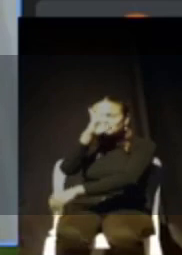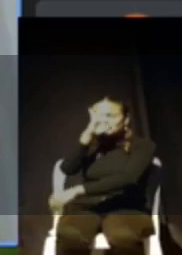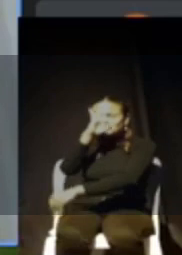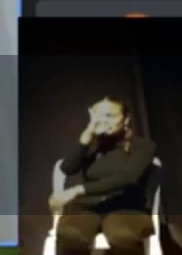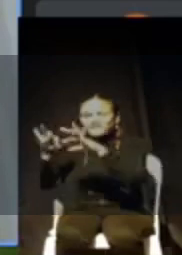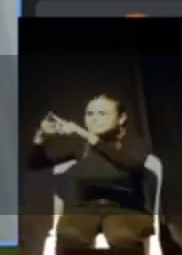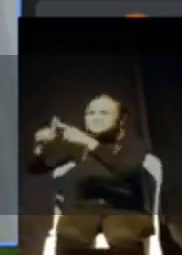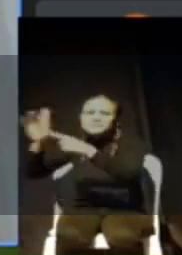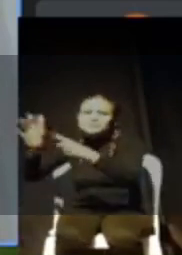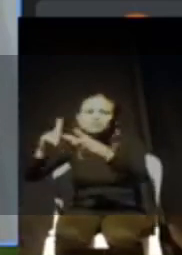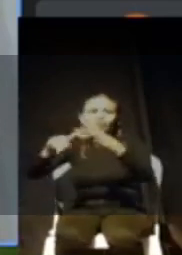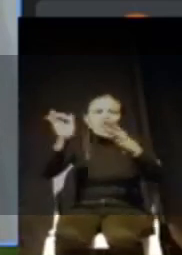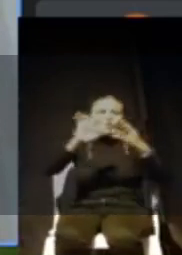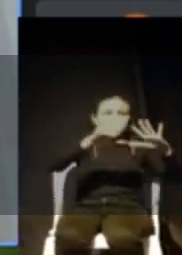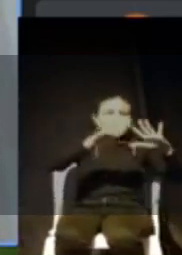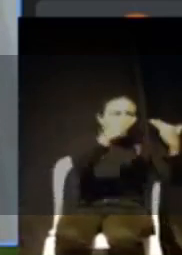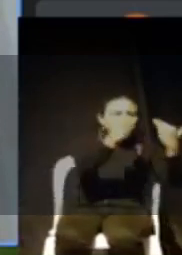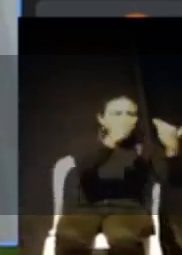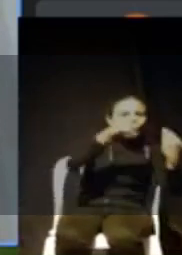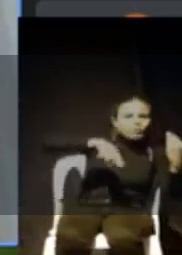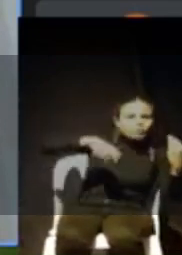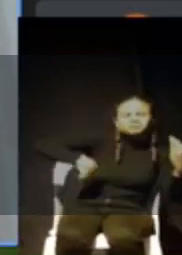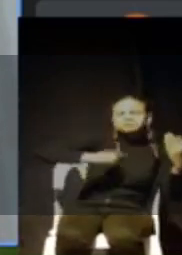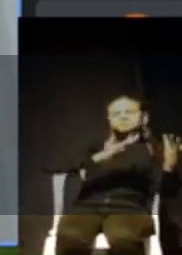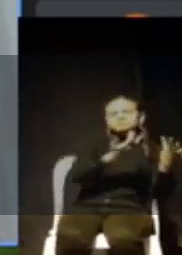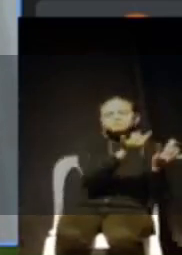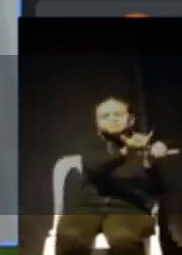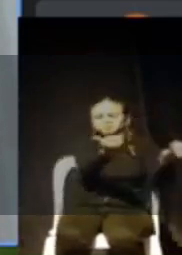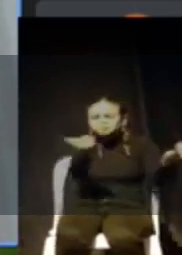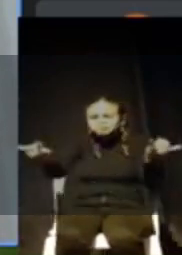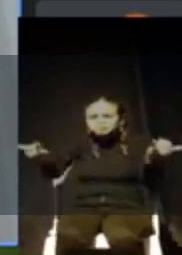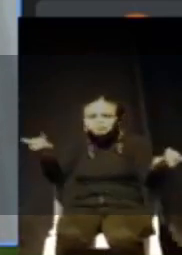cotidianos en la familia, en las reuniones de amigos, en la escuela o en las calles